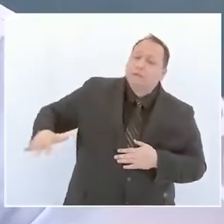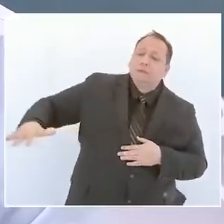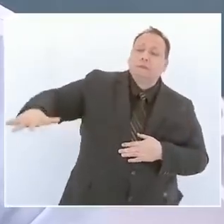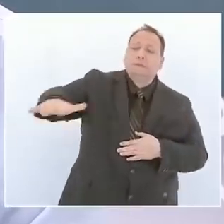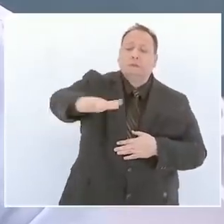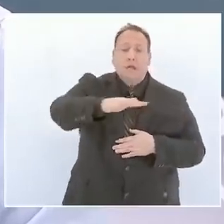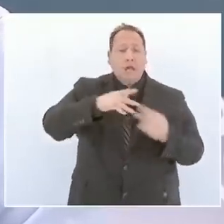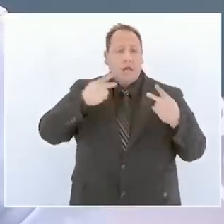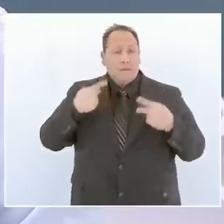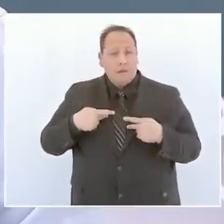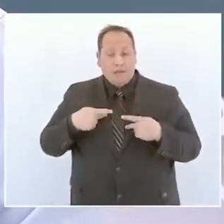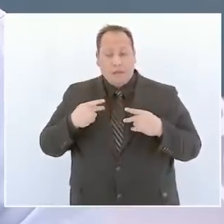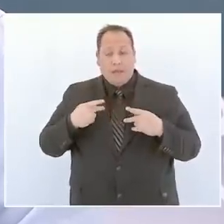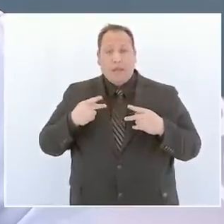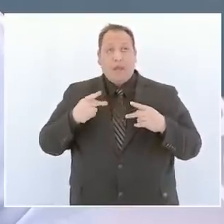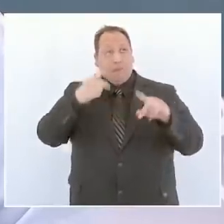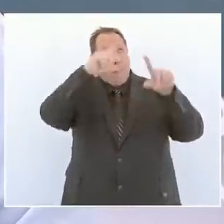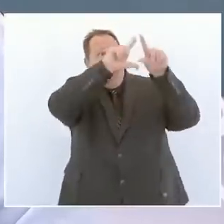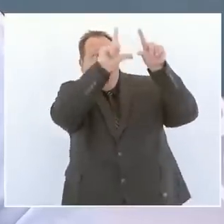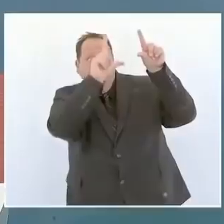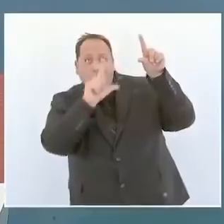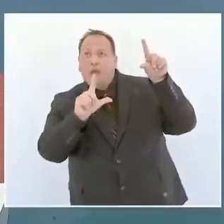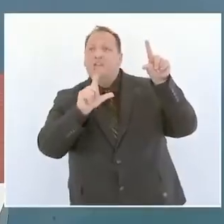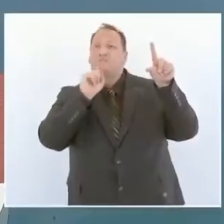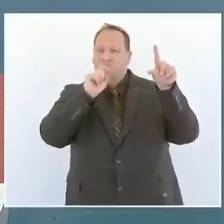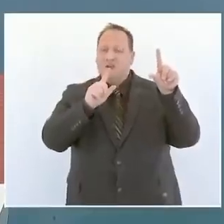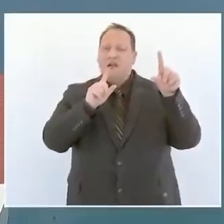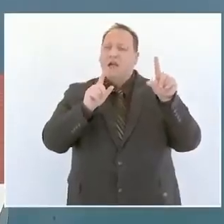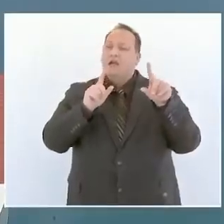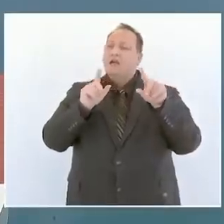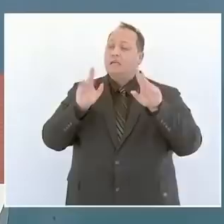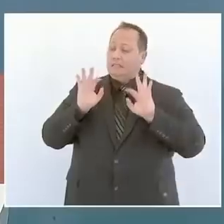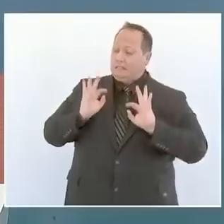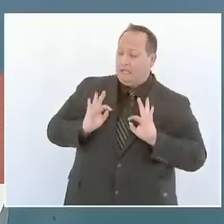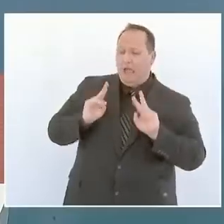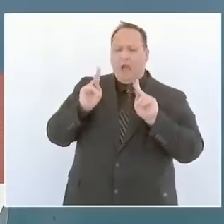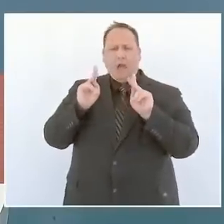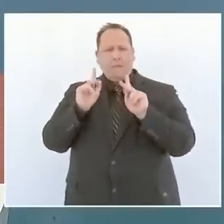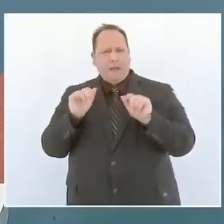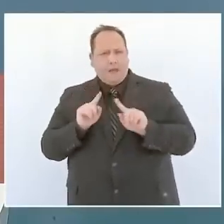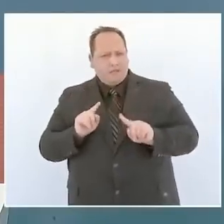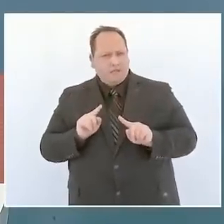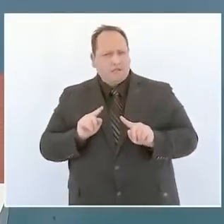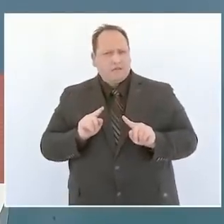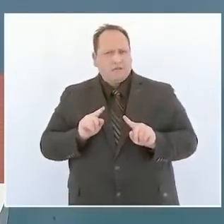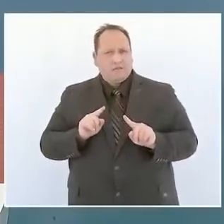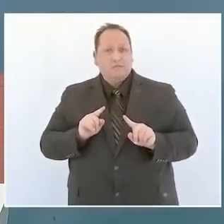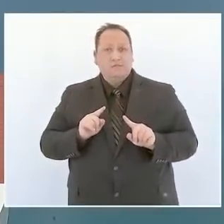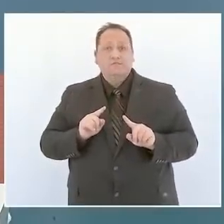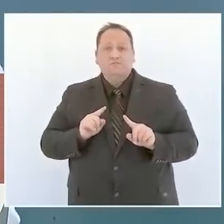y la tranquilidad en el país tiene dos pies.